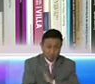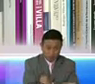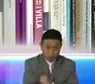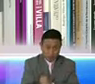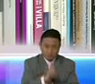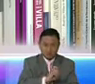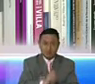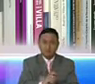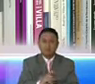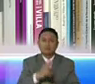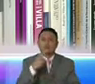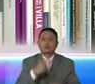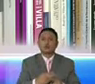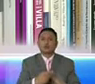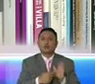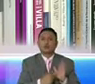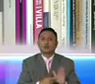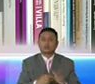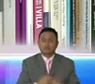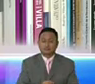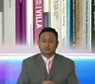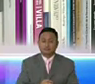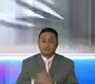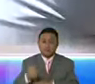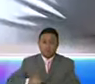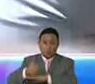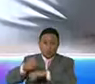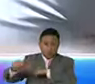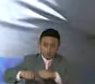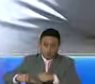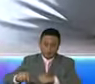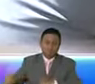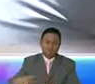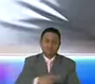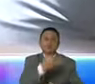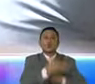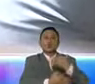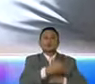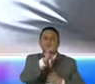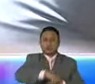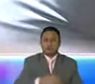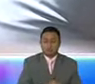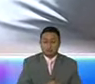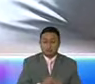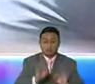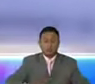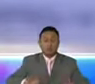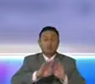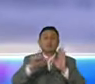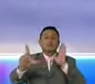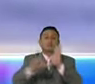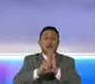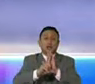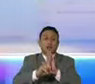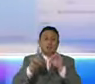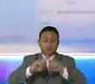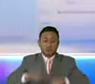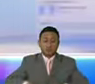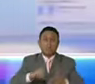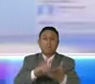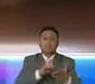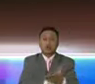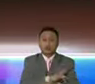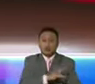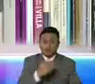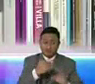Quien debe hacerlo es un juez, no una autoridad administrativa. Dice que una ley debe existir, pero no bajo los parámetros del proyecto enviado a